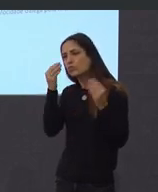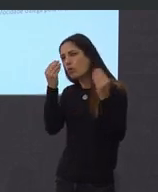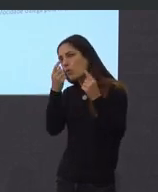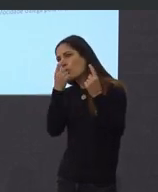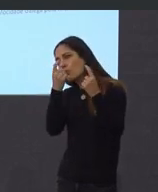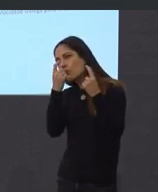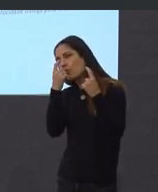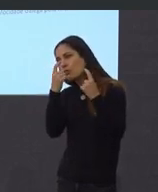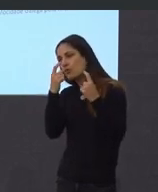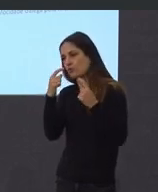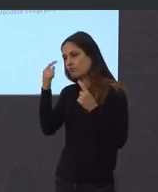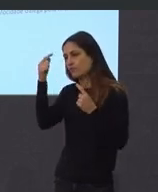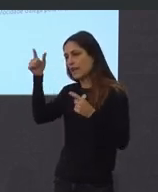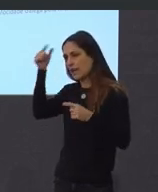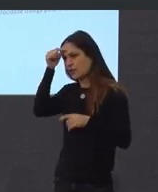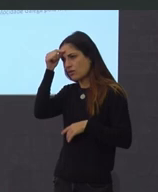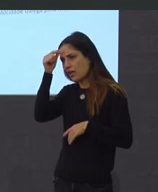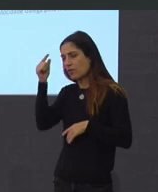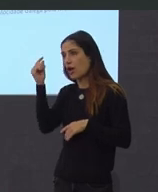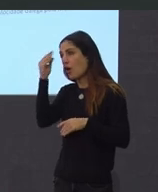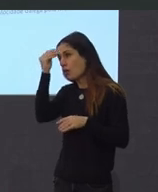esquecemento e na ignorancia.